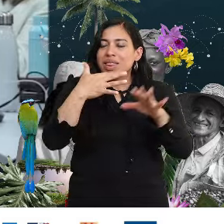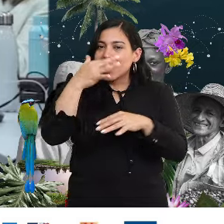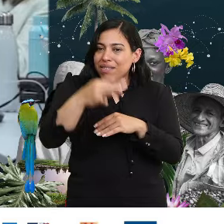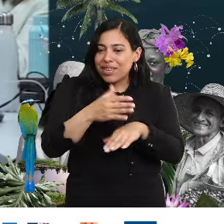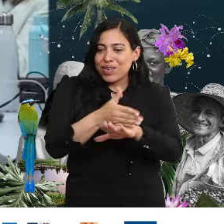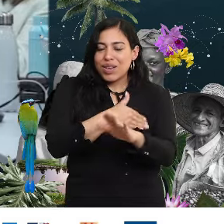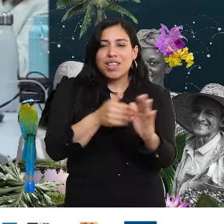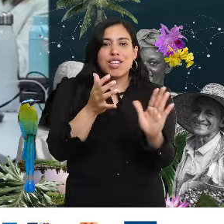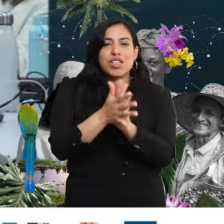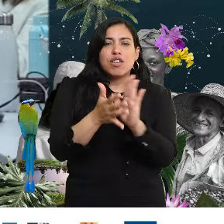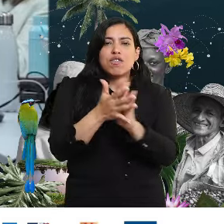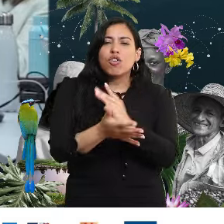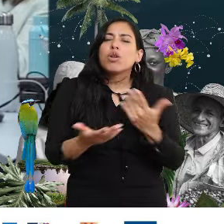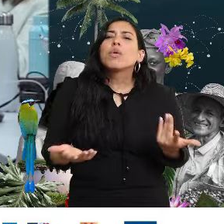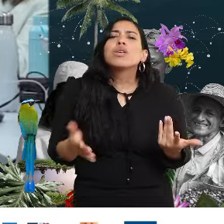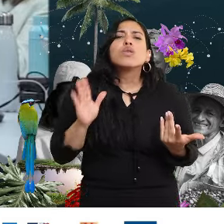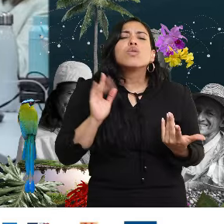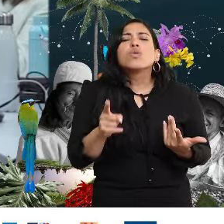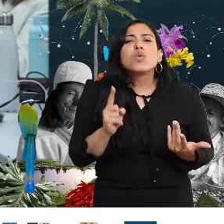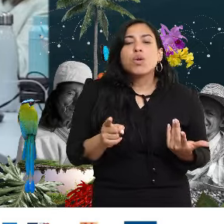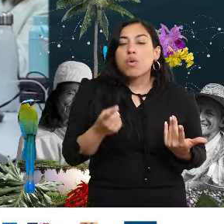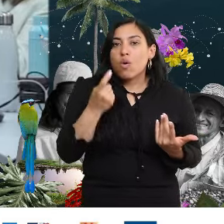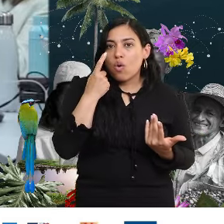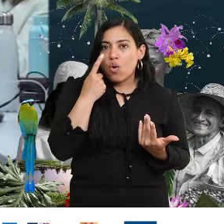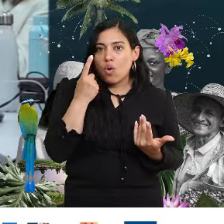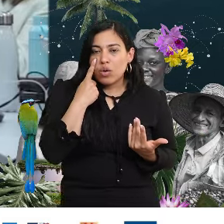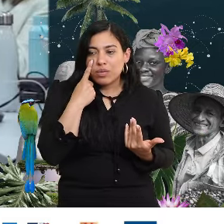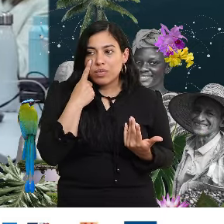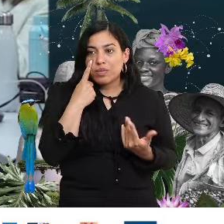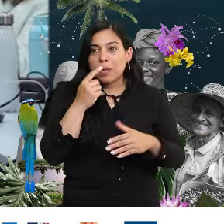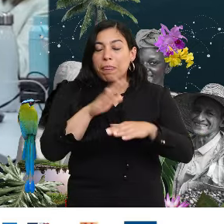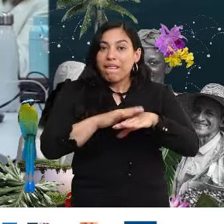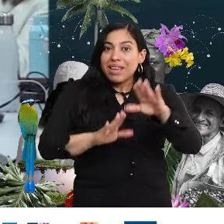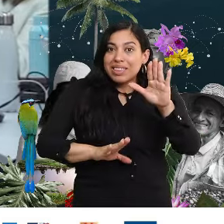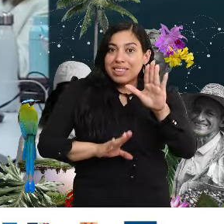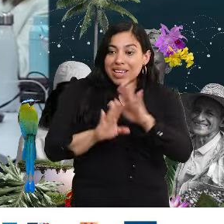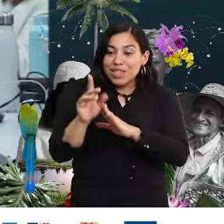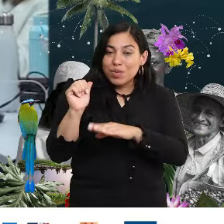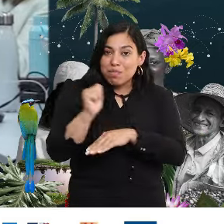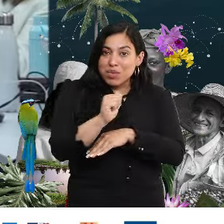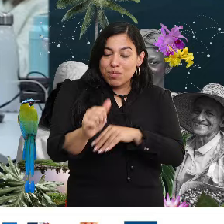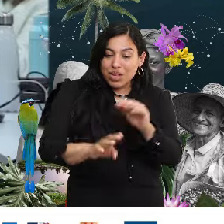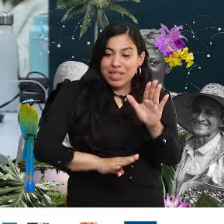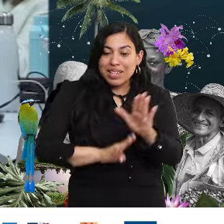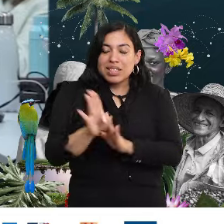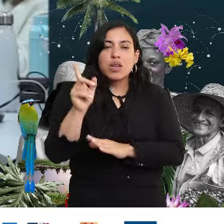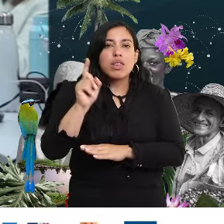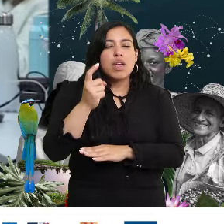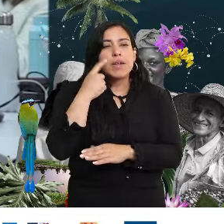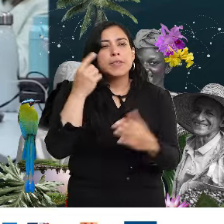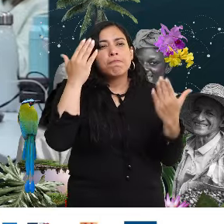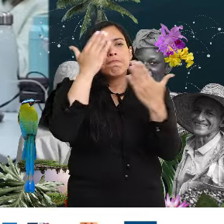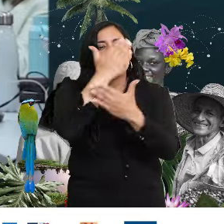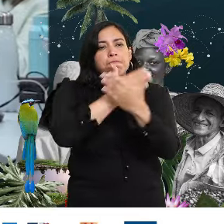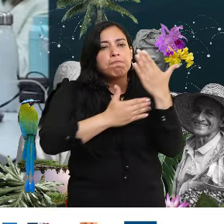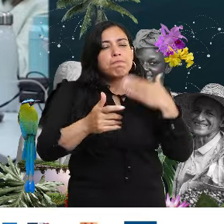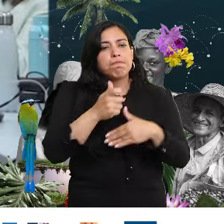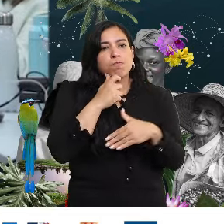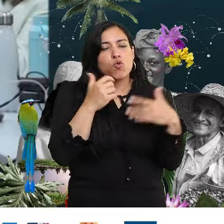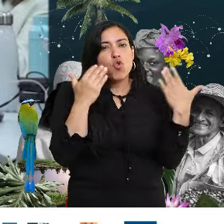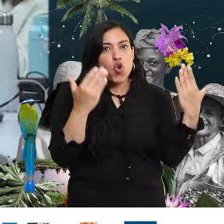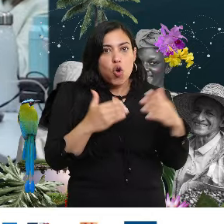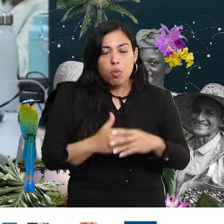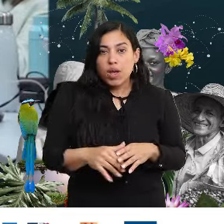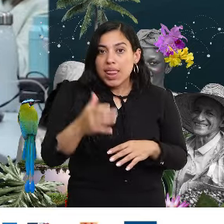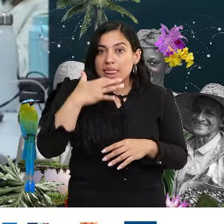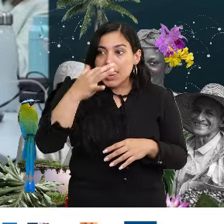planteado, teniendo en cuenta, ojo, que el desarrollo, como usted lo planteaba, tenemos que replantearnos. Ese desarrollo